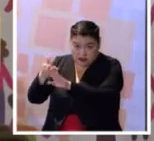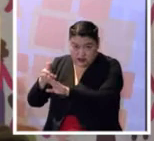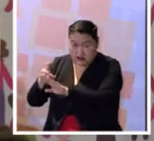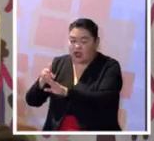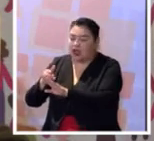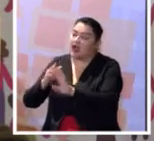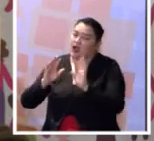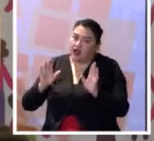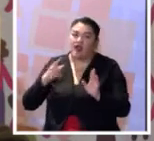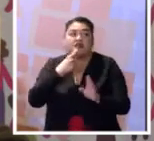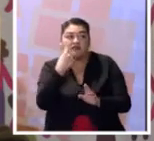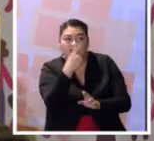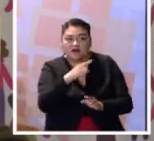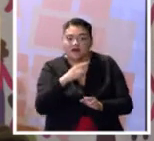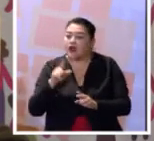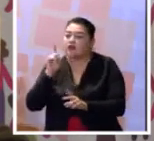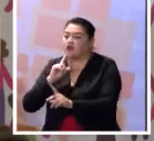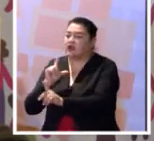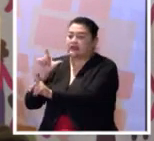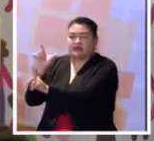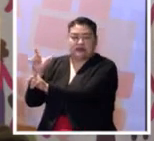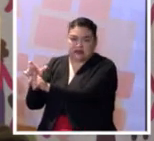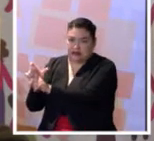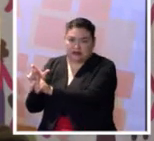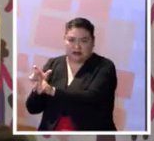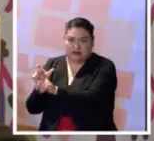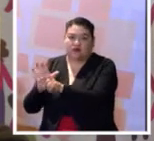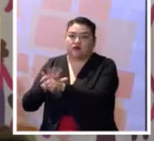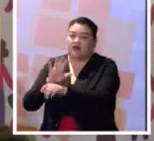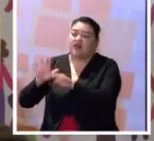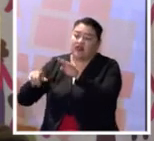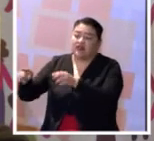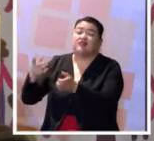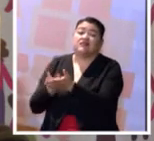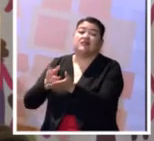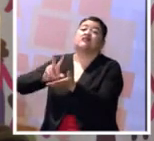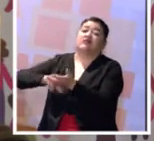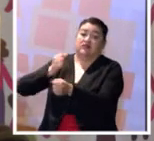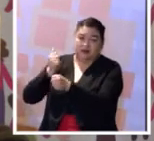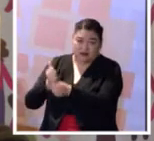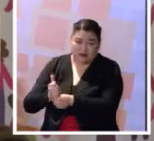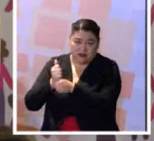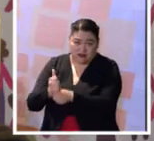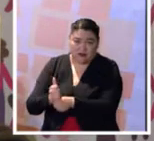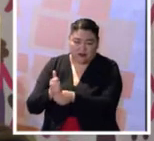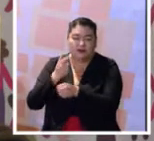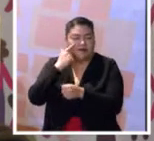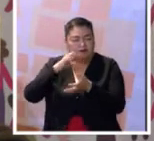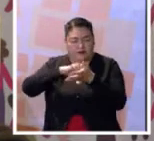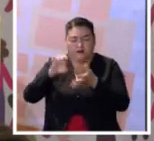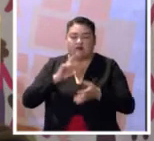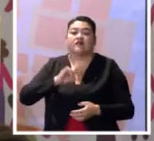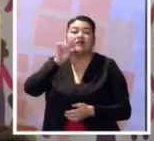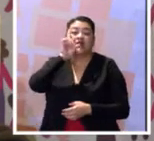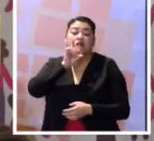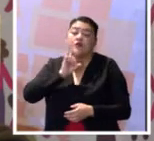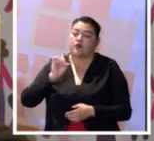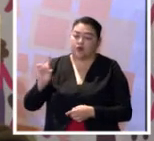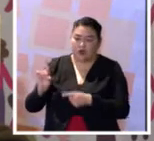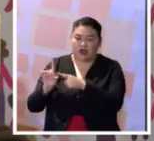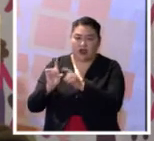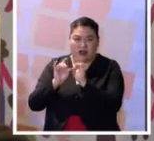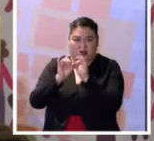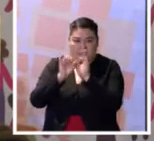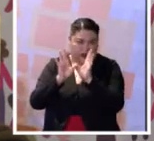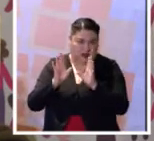quiero llevarlo sobre todo al ámbito político, era una de las reflexiones que hacíamos antes, es decir, las mujeres para denunciar en el